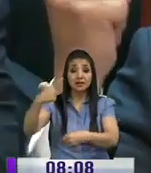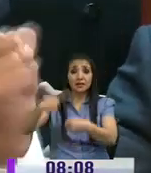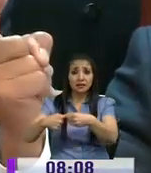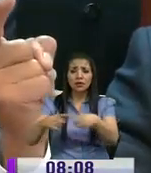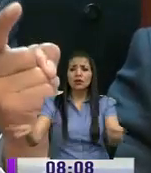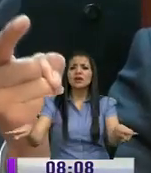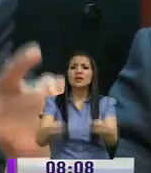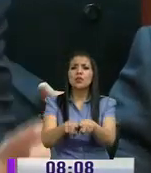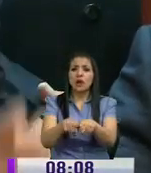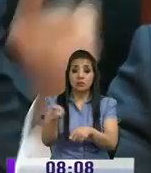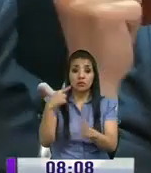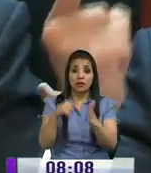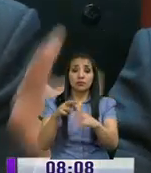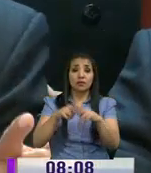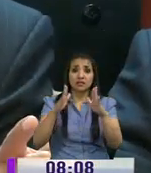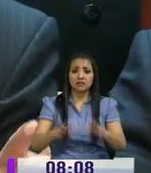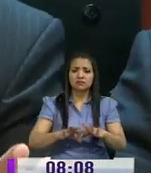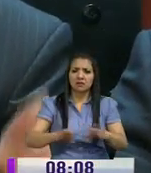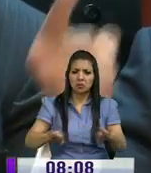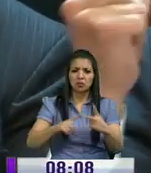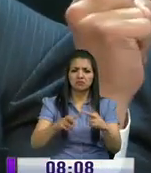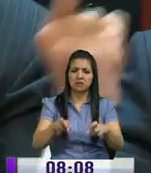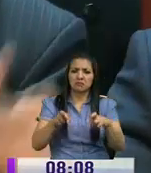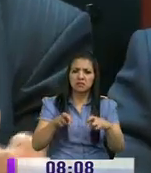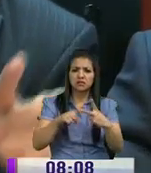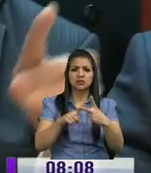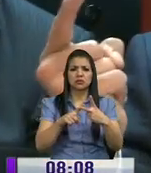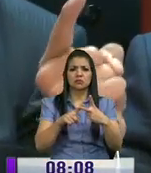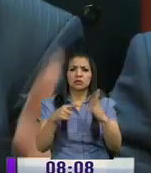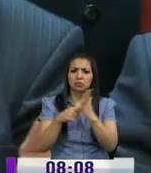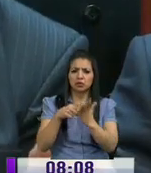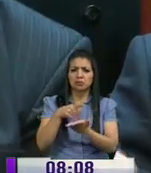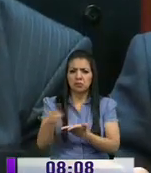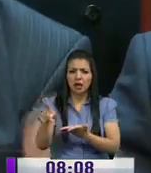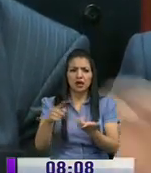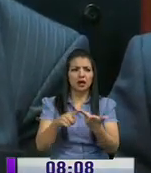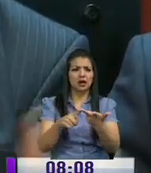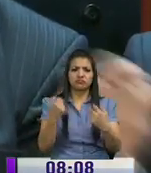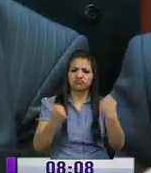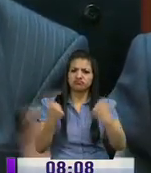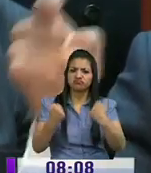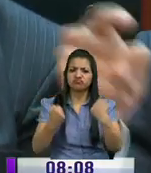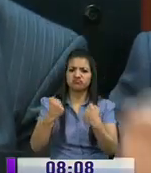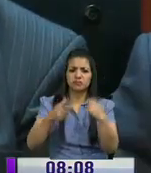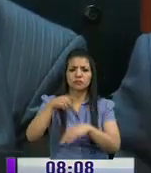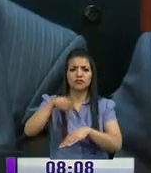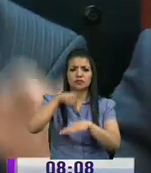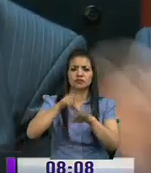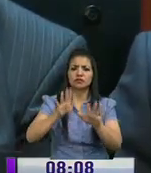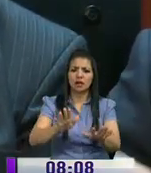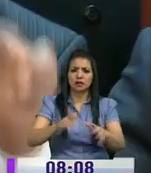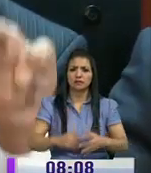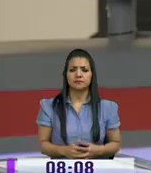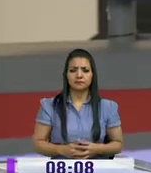tiene título, tiene habilitación, tiene permiso de operación y es chofer profesional.